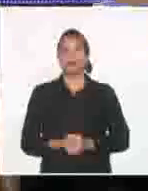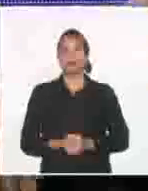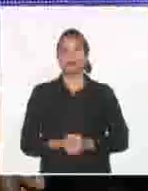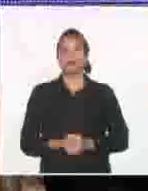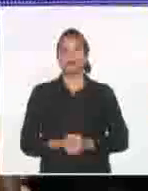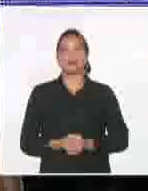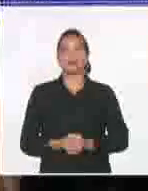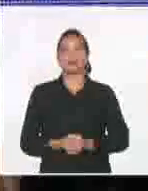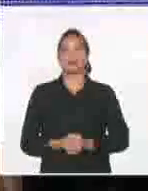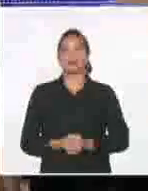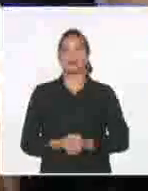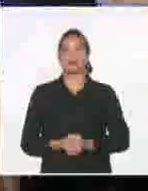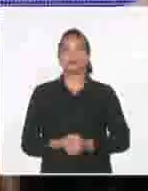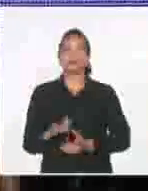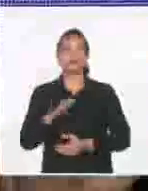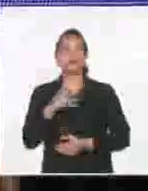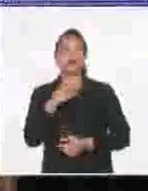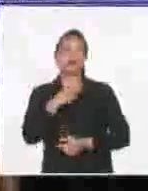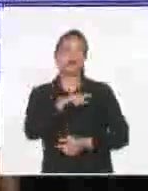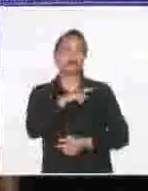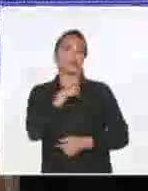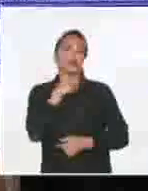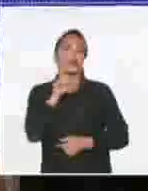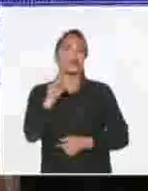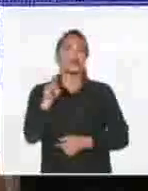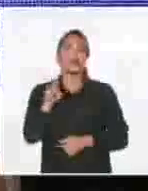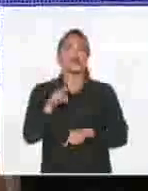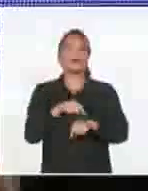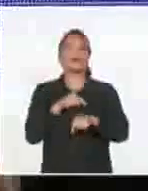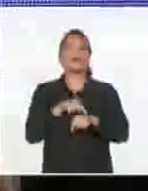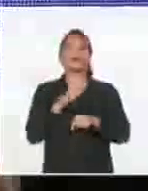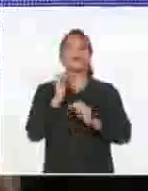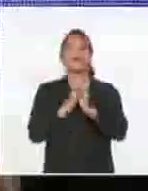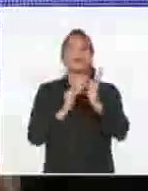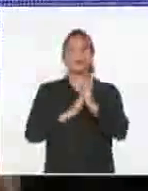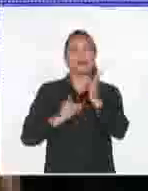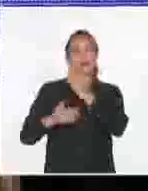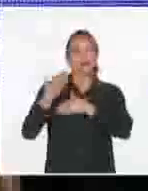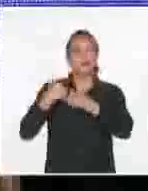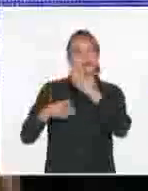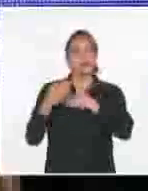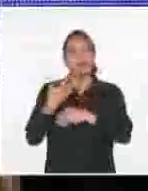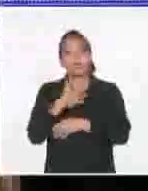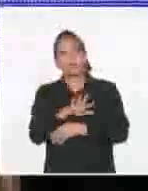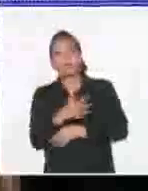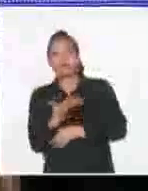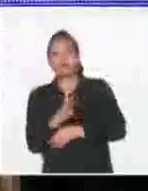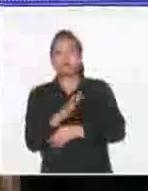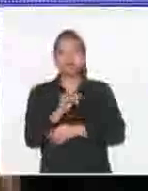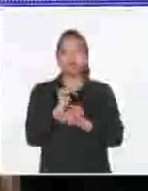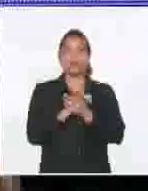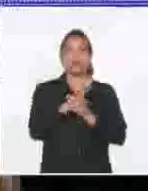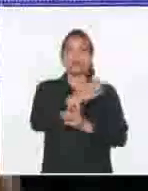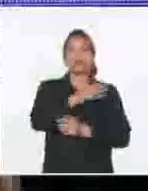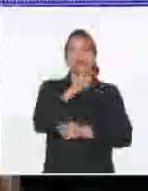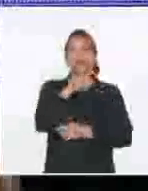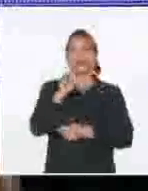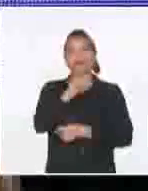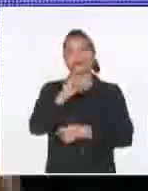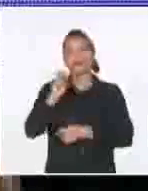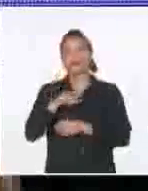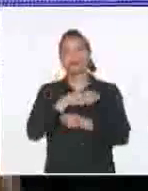para este periodo más reciente, para estos últimos meses. Entre marzo de 2022 y febrero